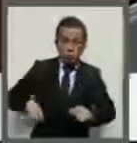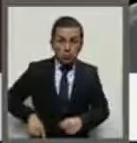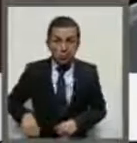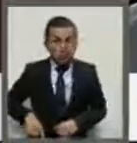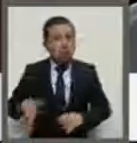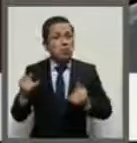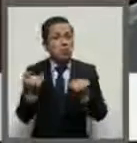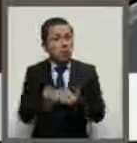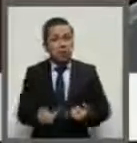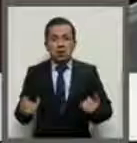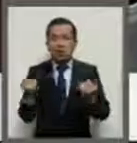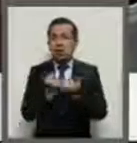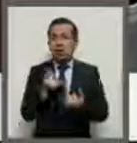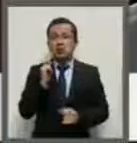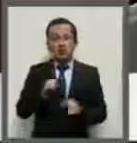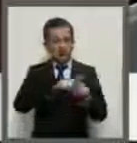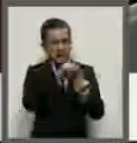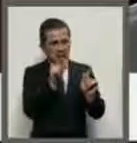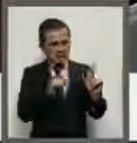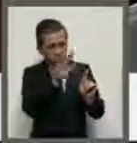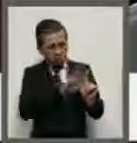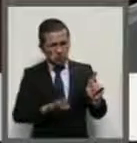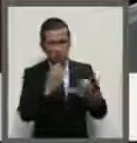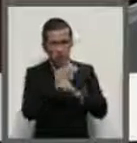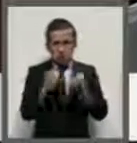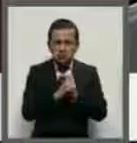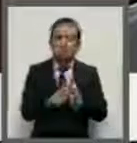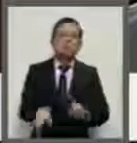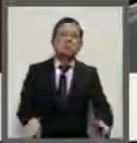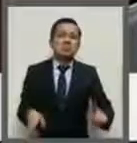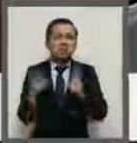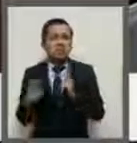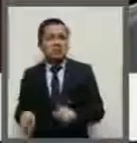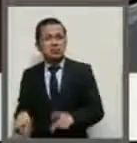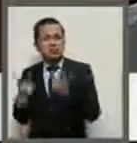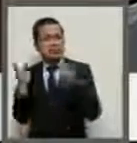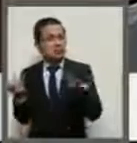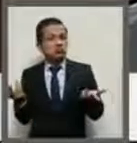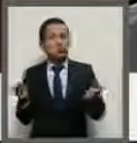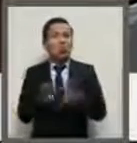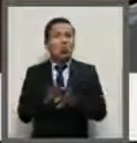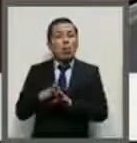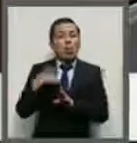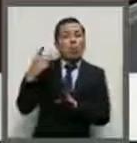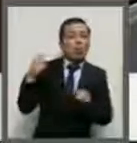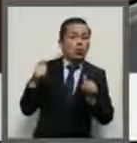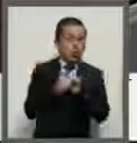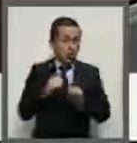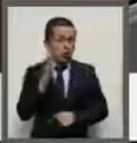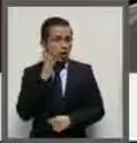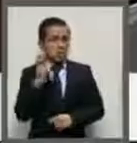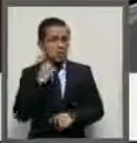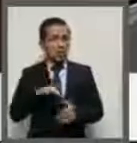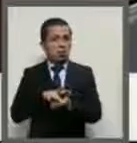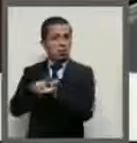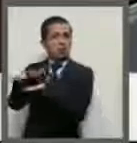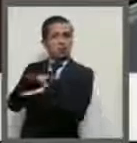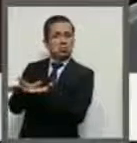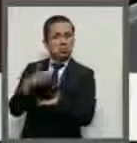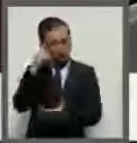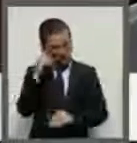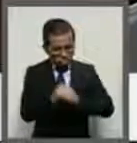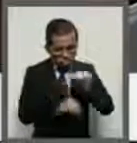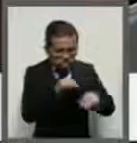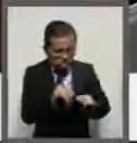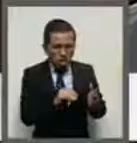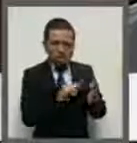siguieron el curso de la venta de los bienes nacionales con el apoyo de sus legisladores, crearon un entramado jurídico que aún